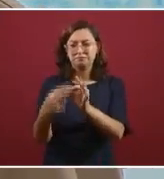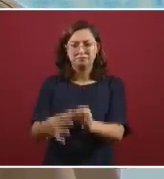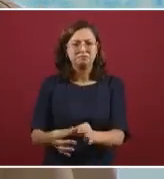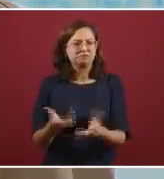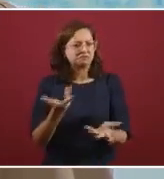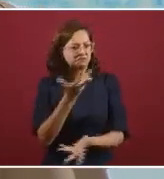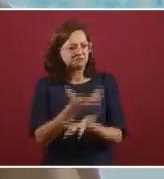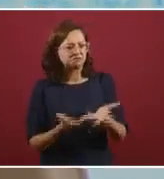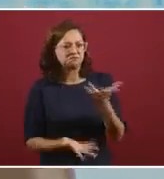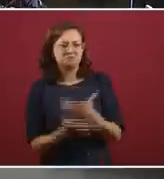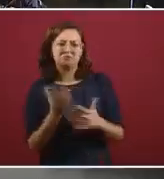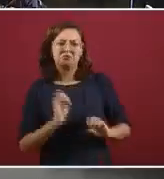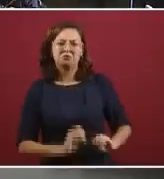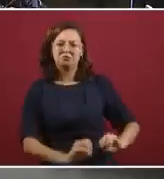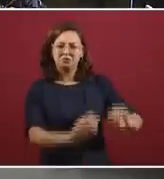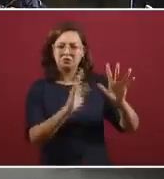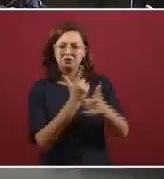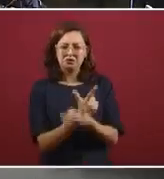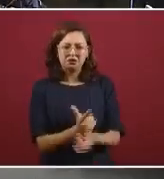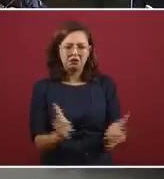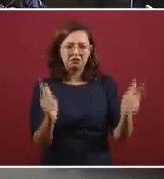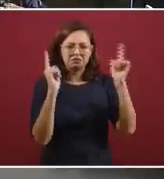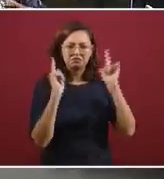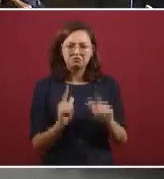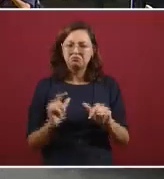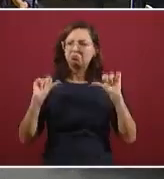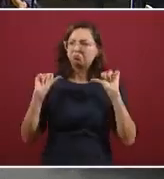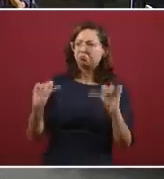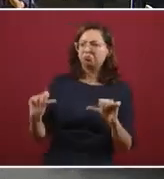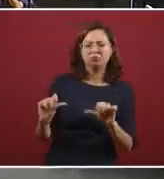hechos queden impunes. Es cuanto, señor presidente.